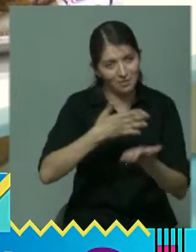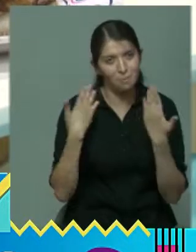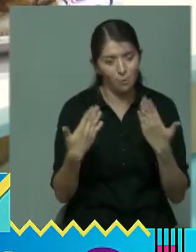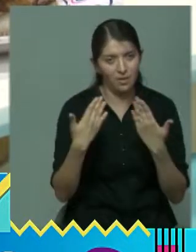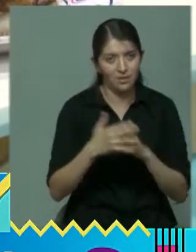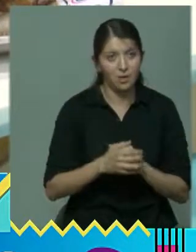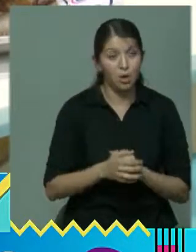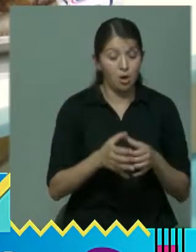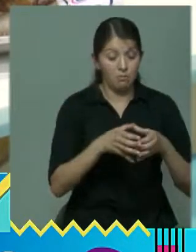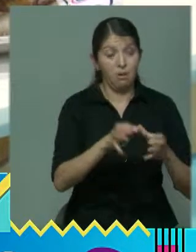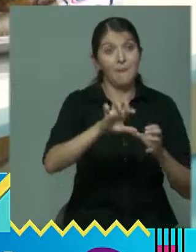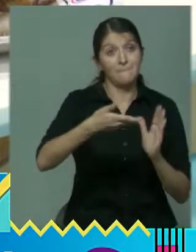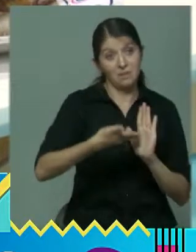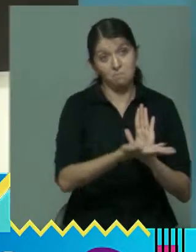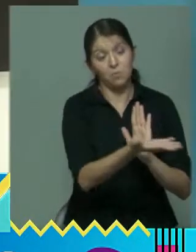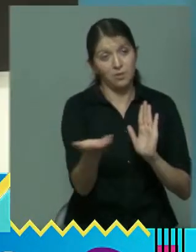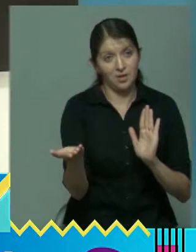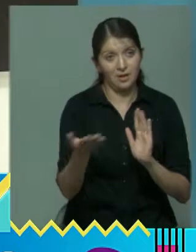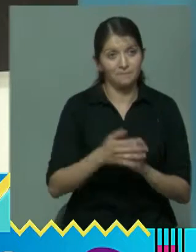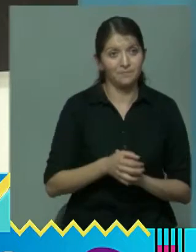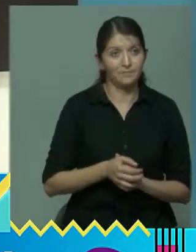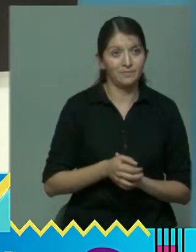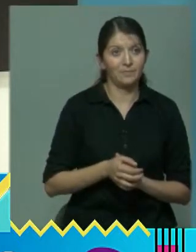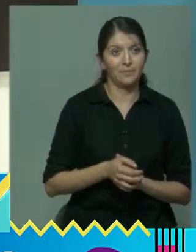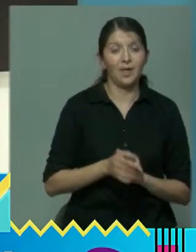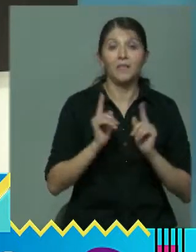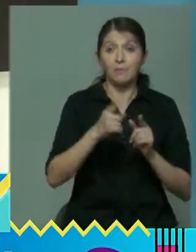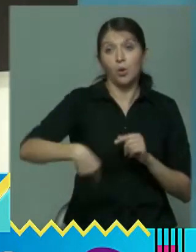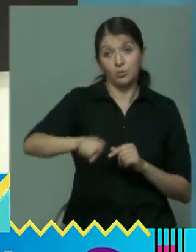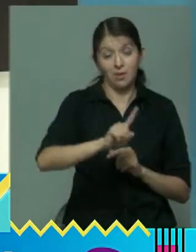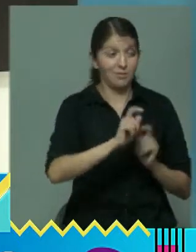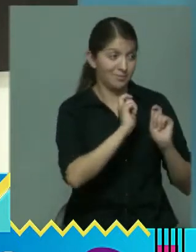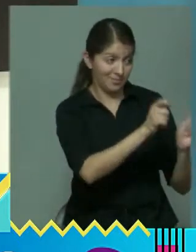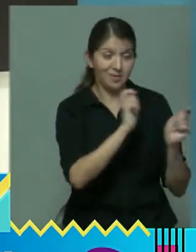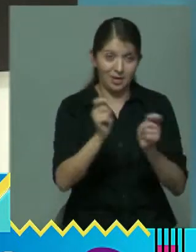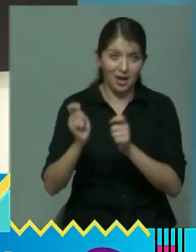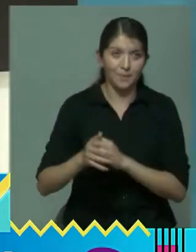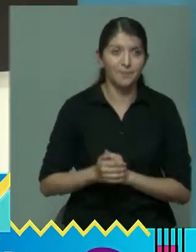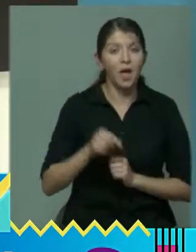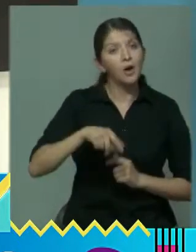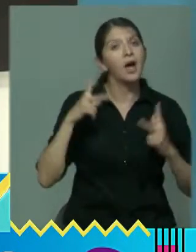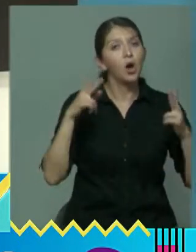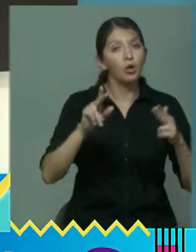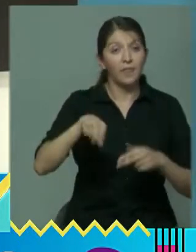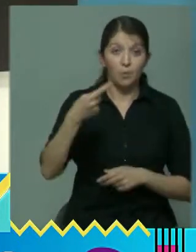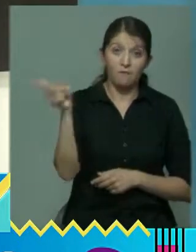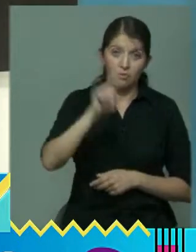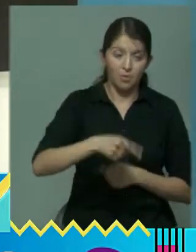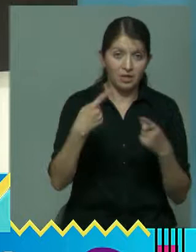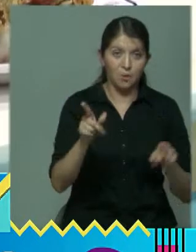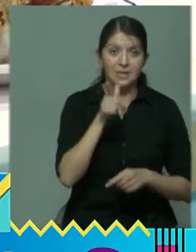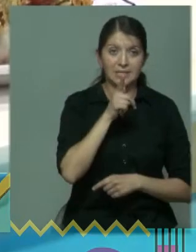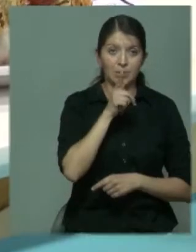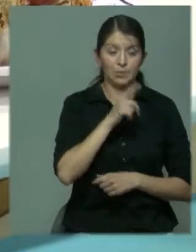iniciativa, la estamos presentando y bueno, eso, también se van a llevar regalo a nuestros invitados. Nos vamos a un corte y enseguida continuamos con más distintos